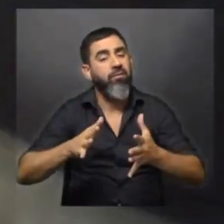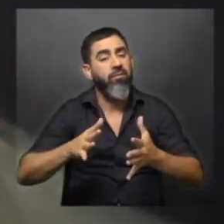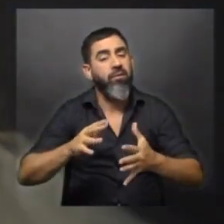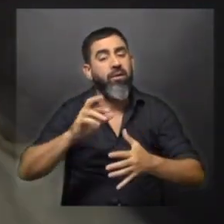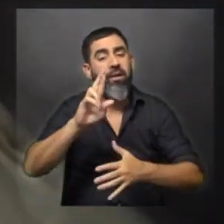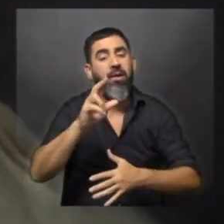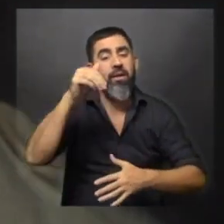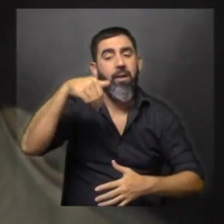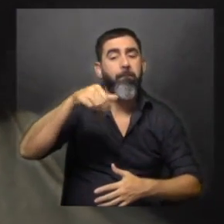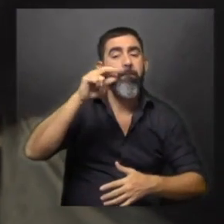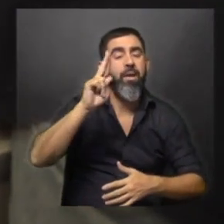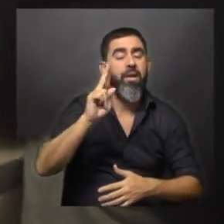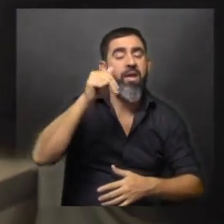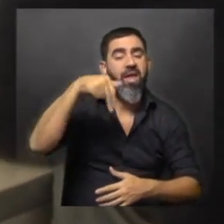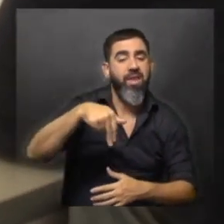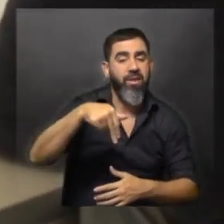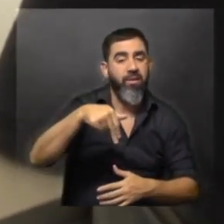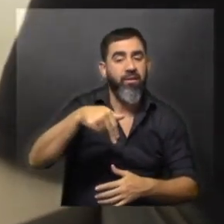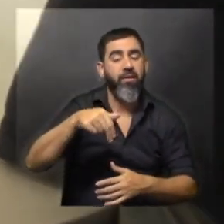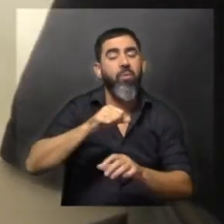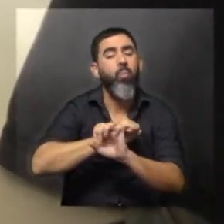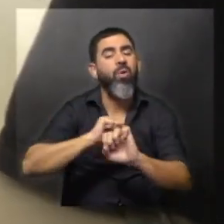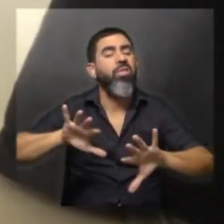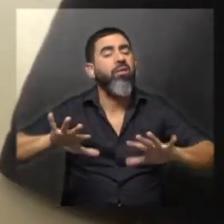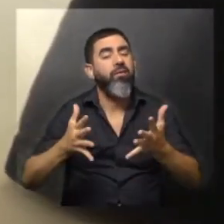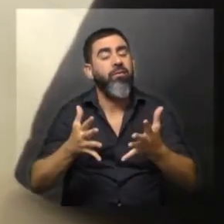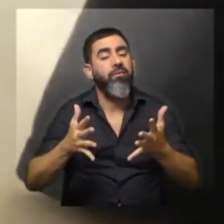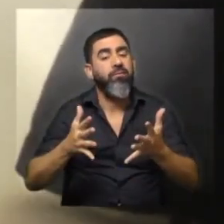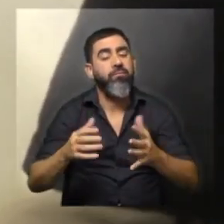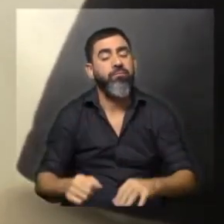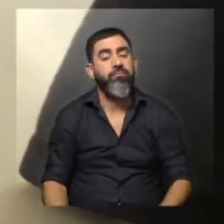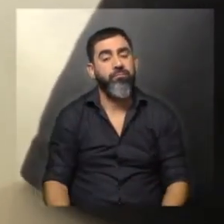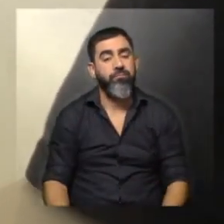RMN. Este equipo lo que permite es